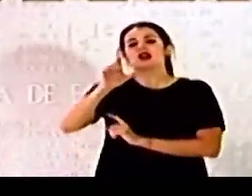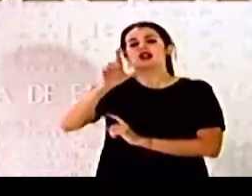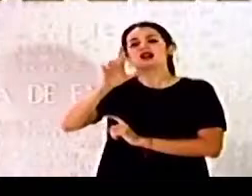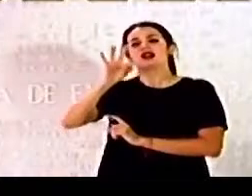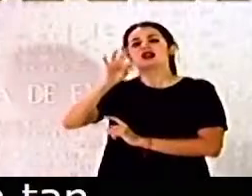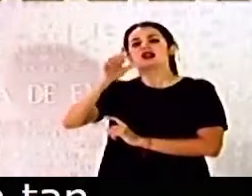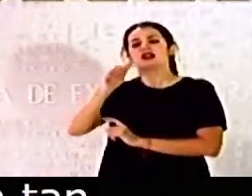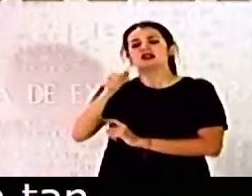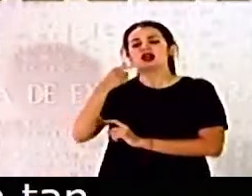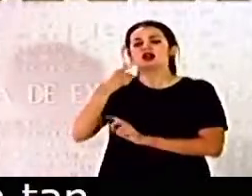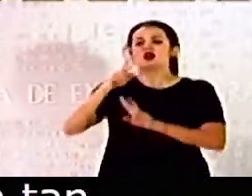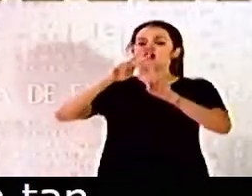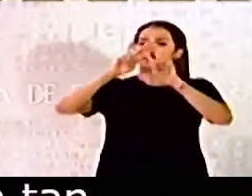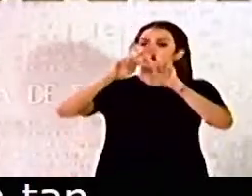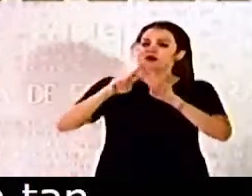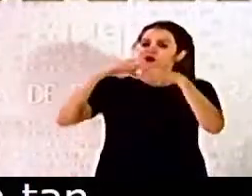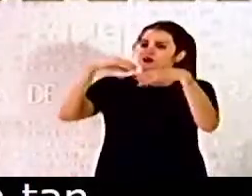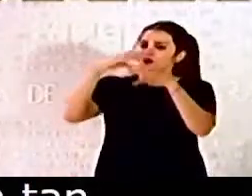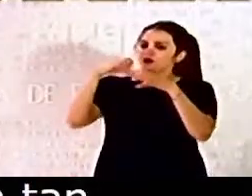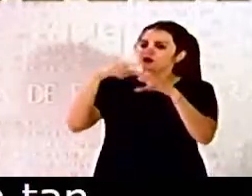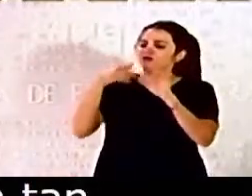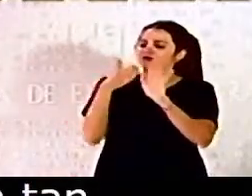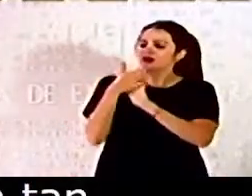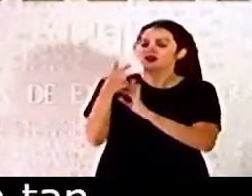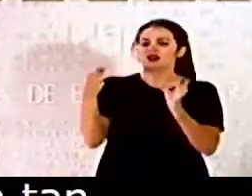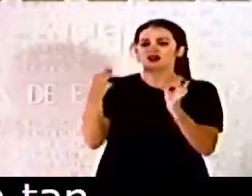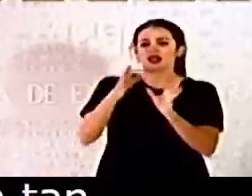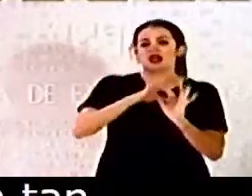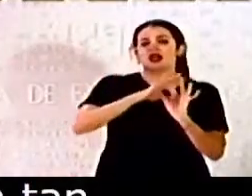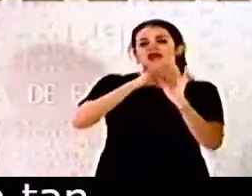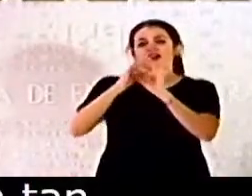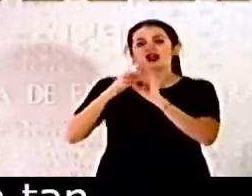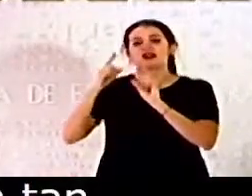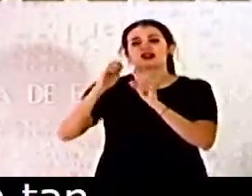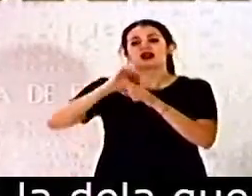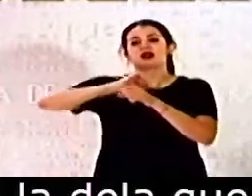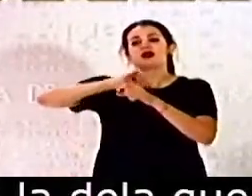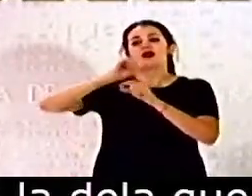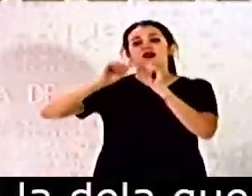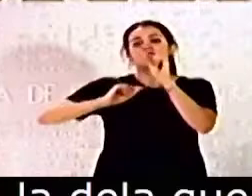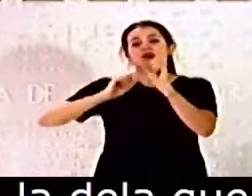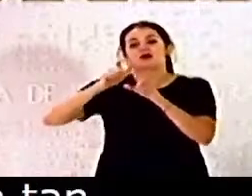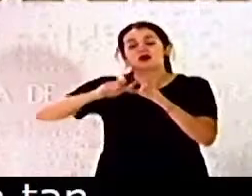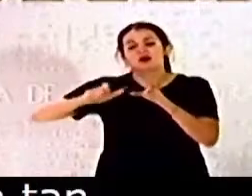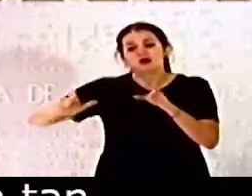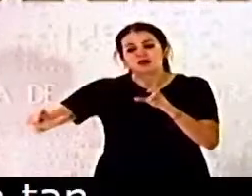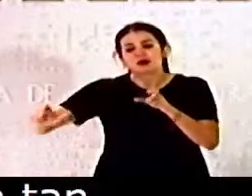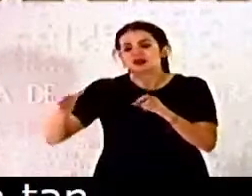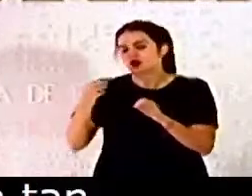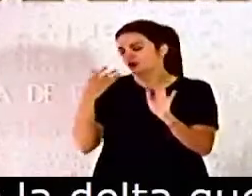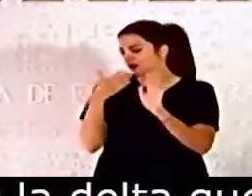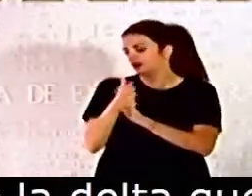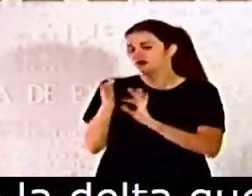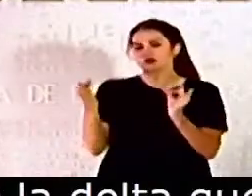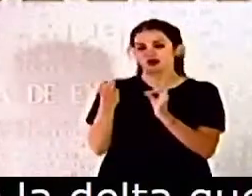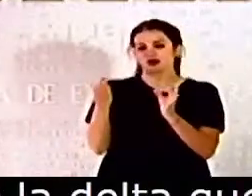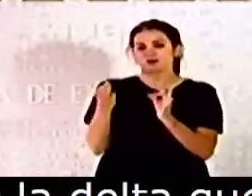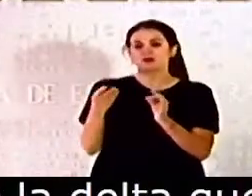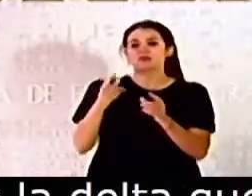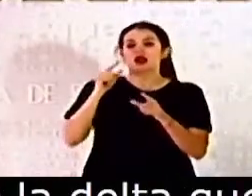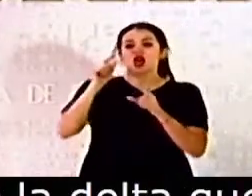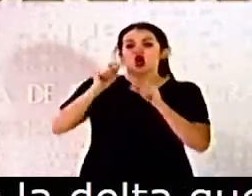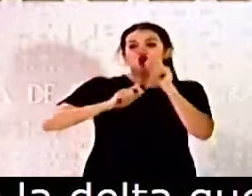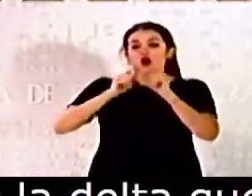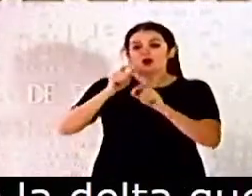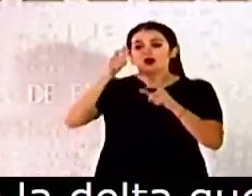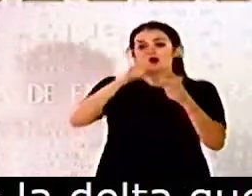científicos es que la presencia de cadenas de virus en las personas O dicho de otra manera, la carga viral de las